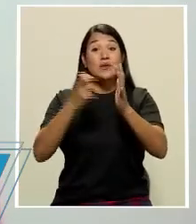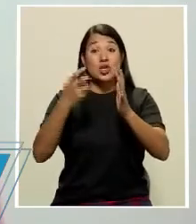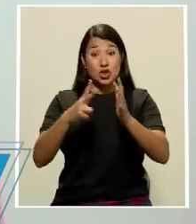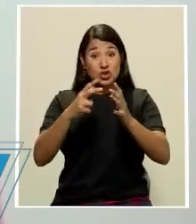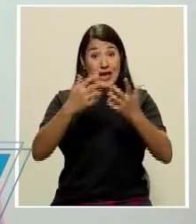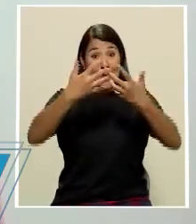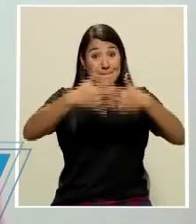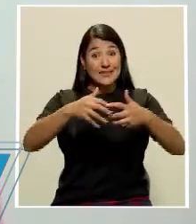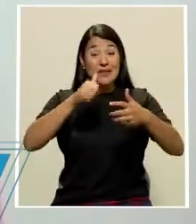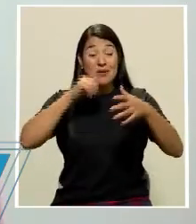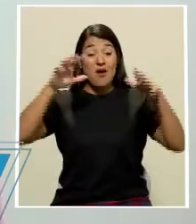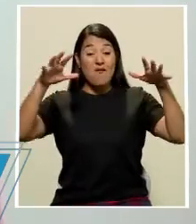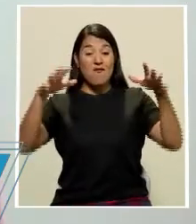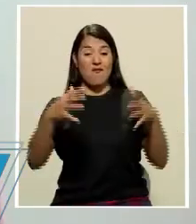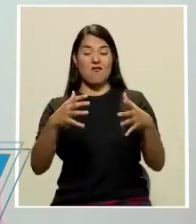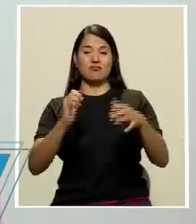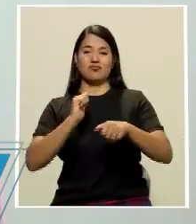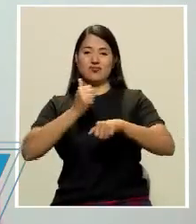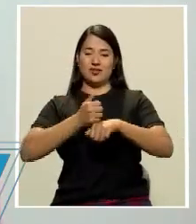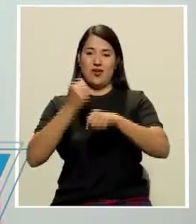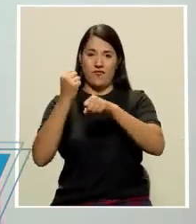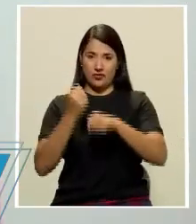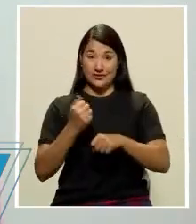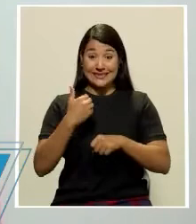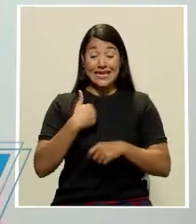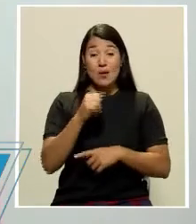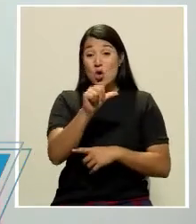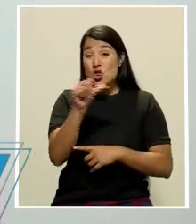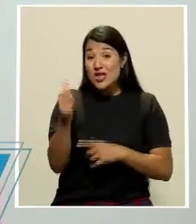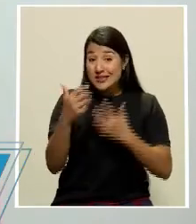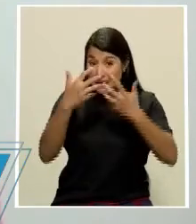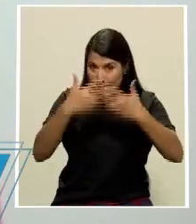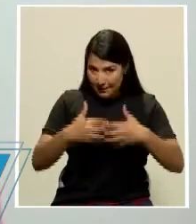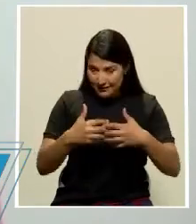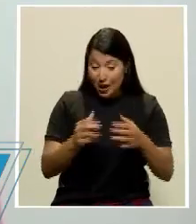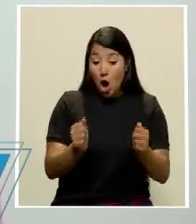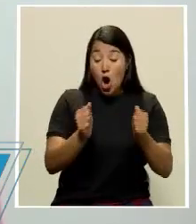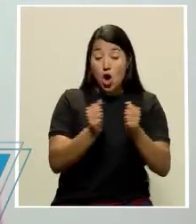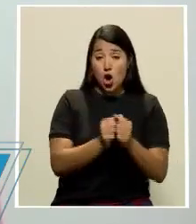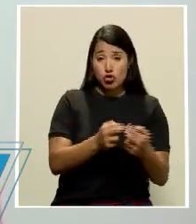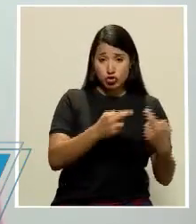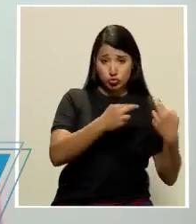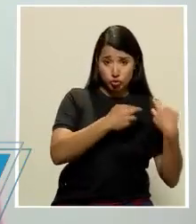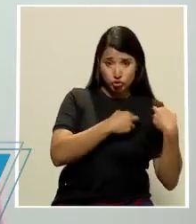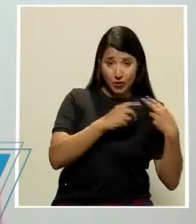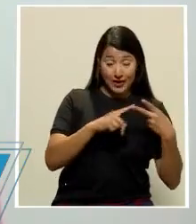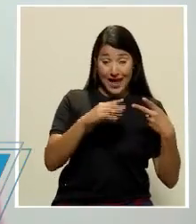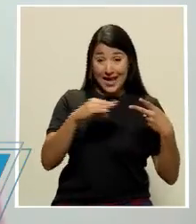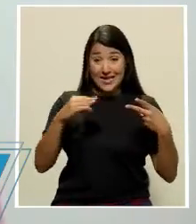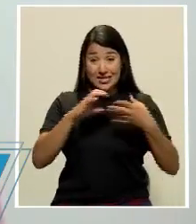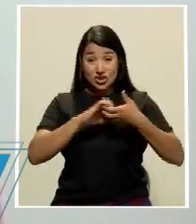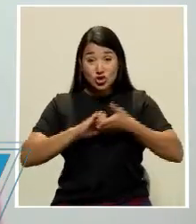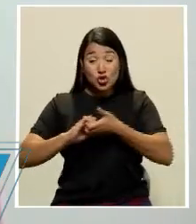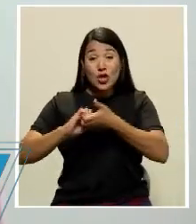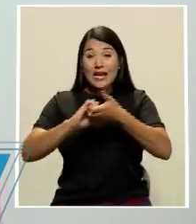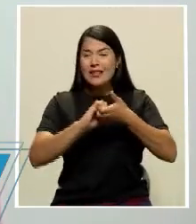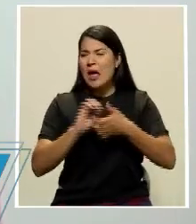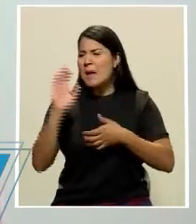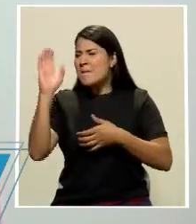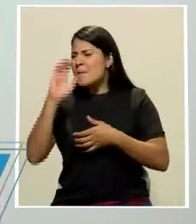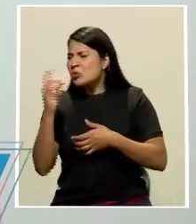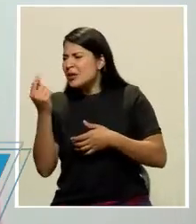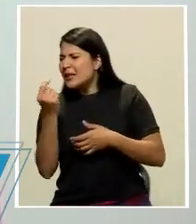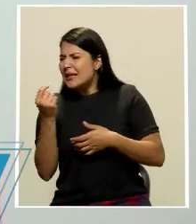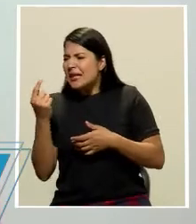organización. Tenemos 10 empresas que de manera solidaria y responsable buscan capital y crean esta